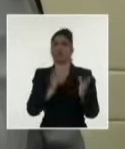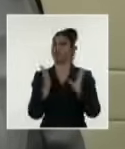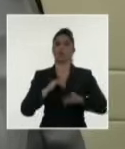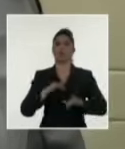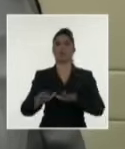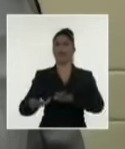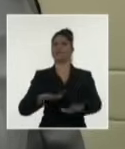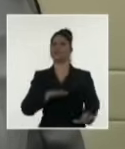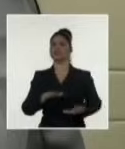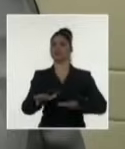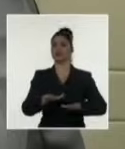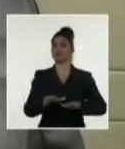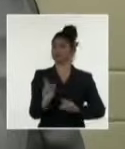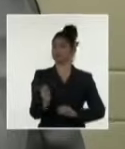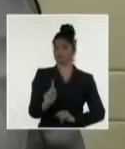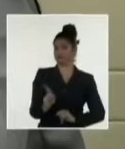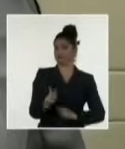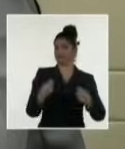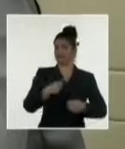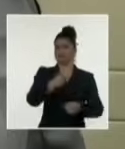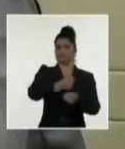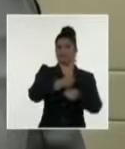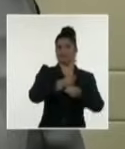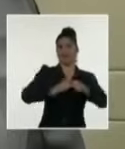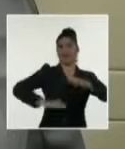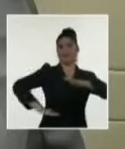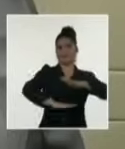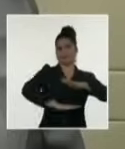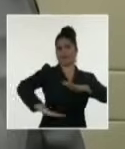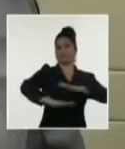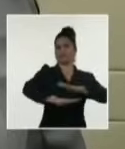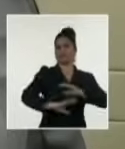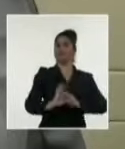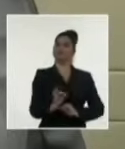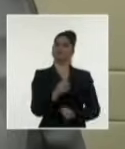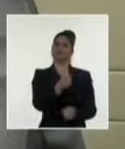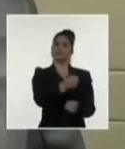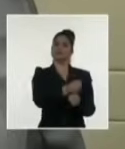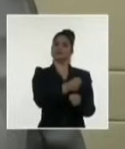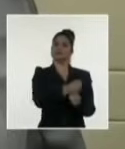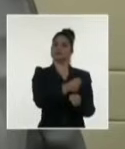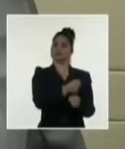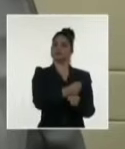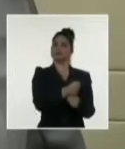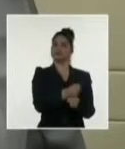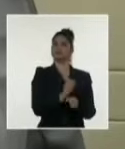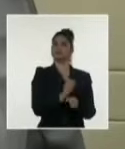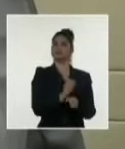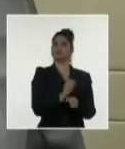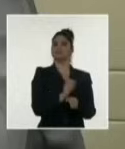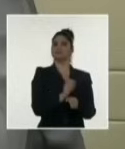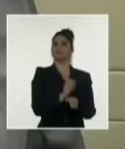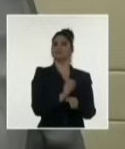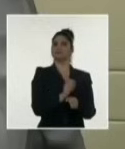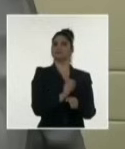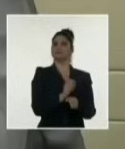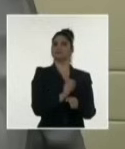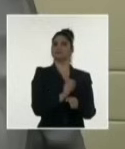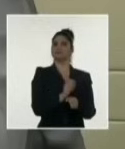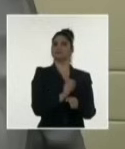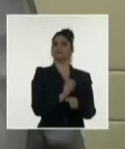Sí desde la base y con la supervisión el monitoreo y la atención de